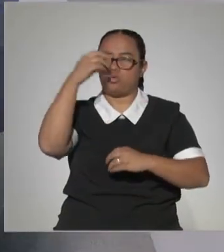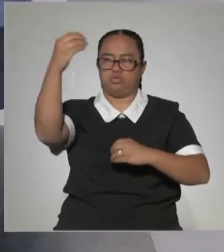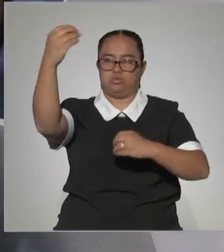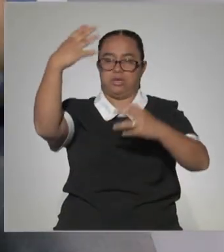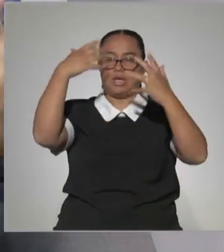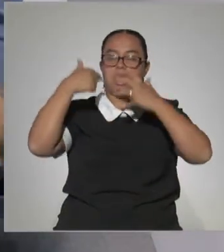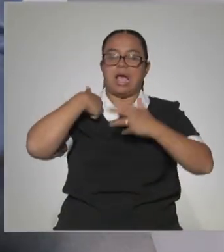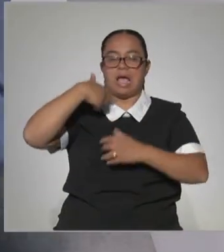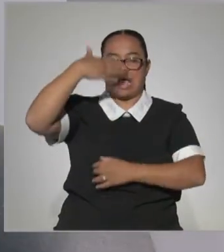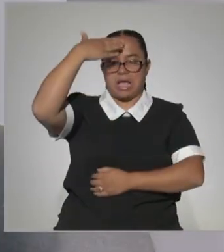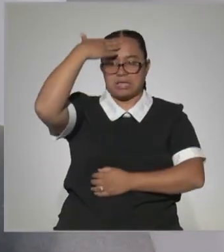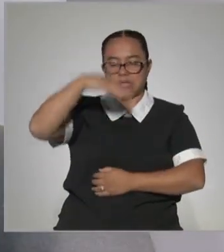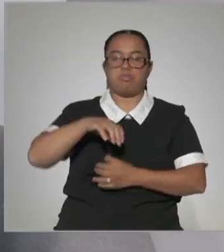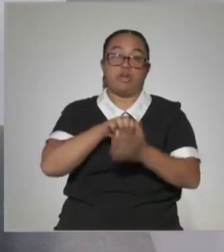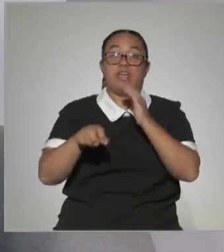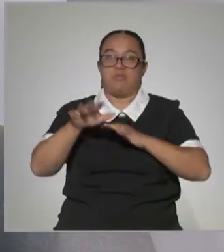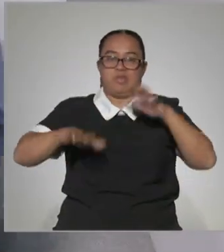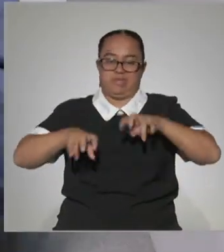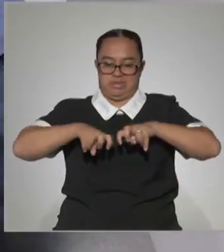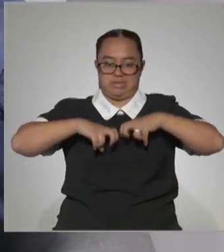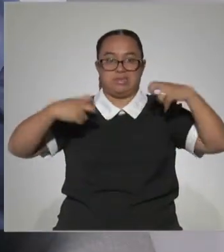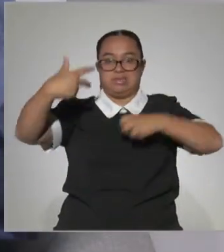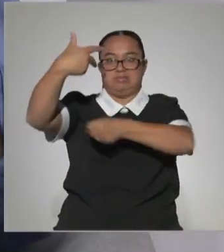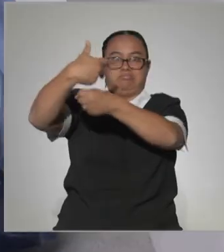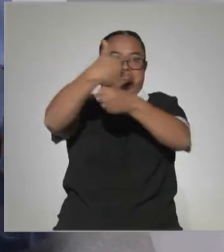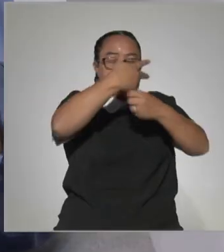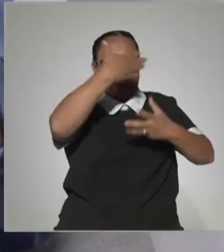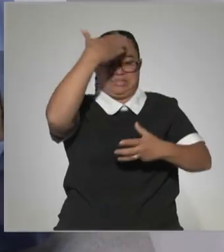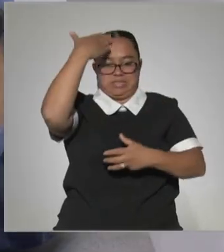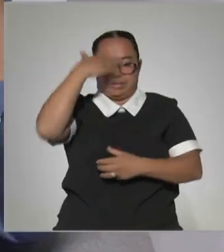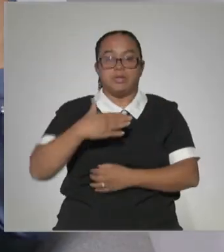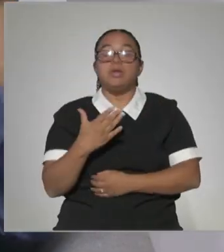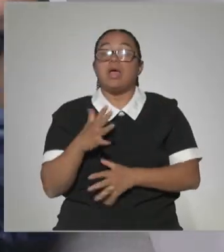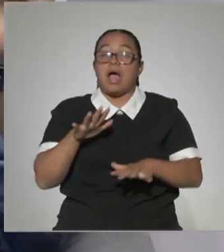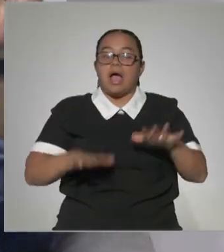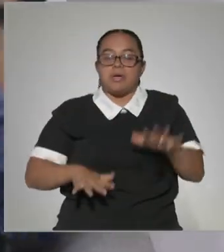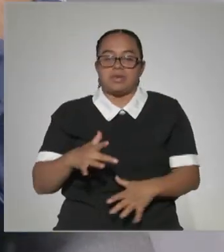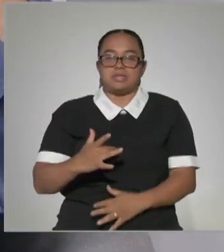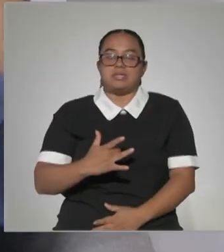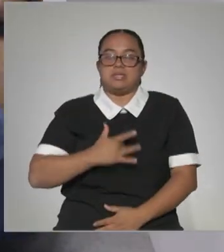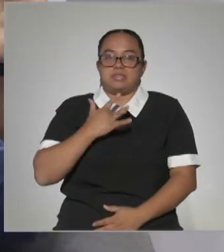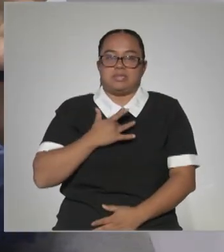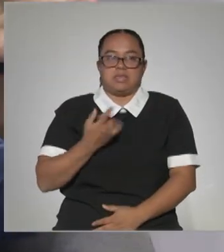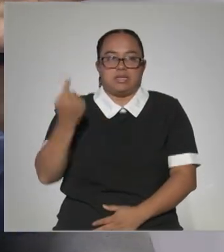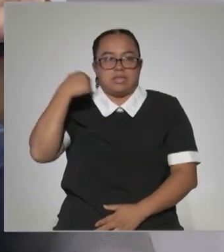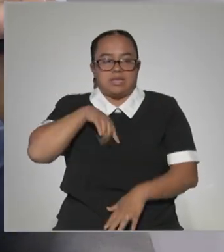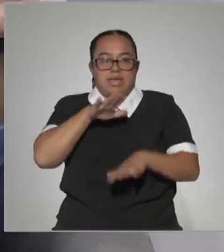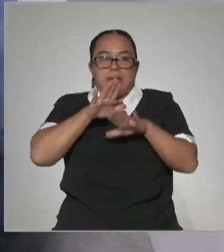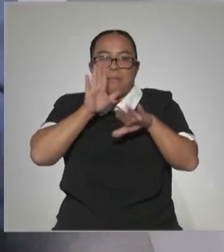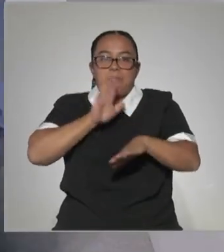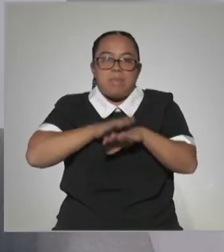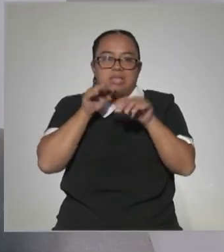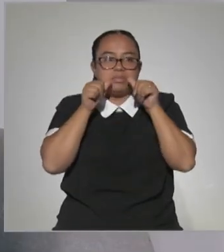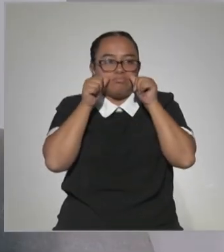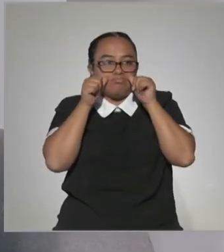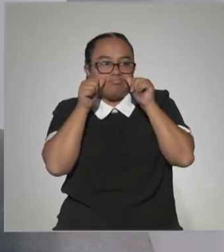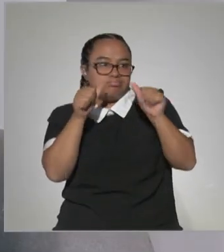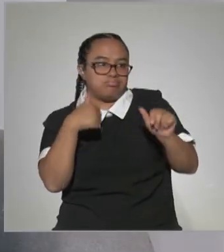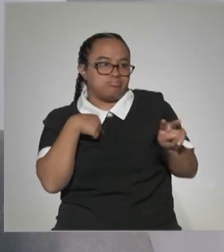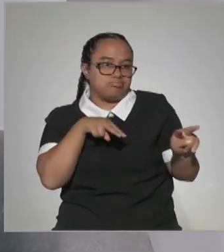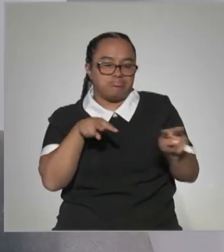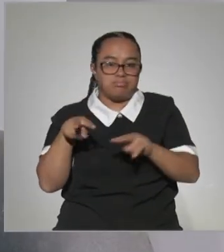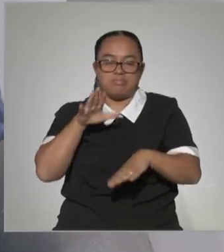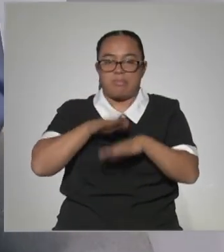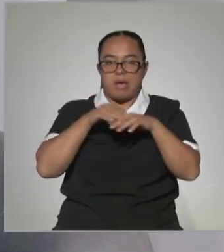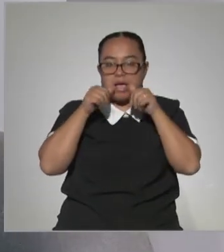que uno está expuesto al público, entonces te despierta un nivel extra de alerta, ¿no? Y ese